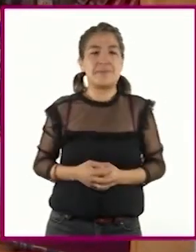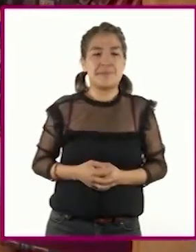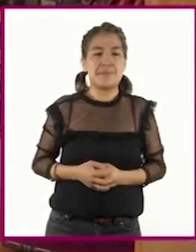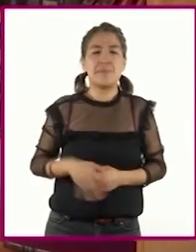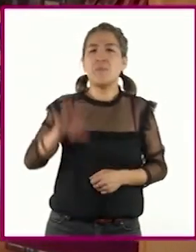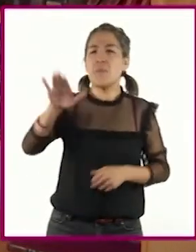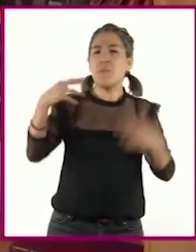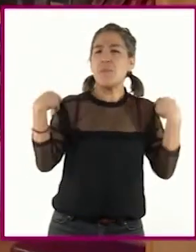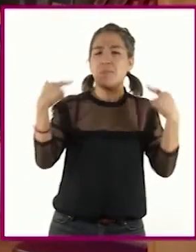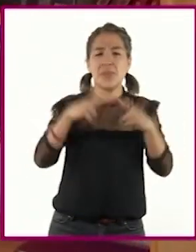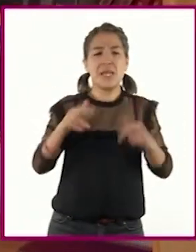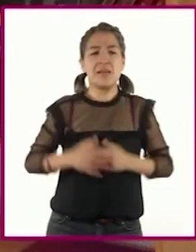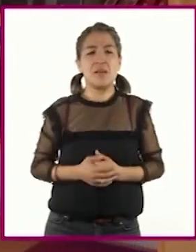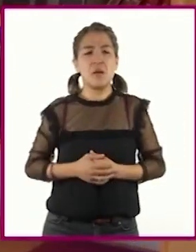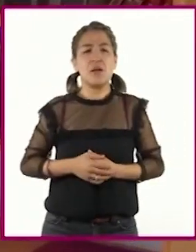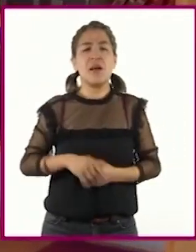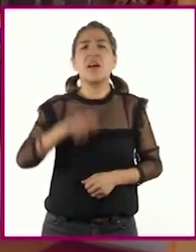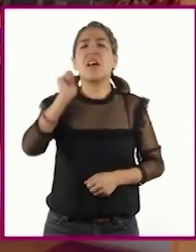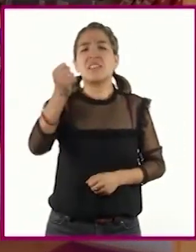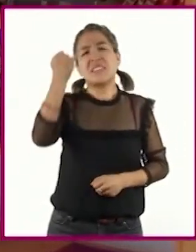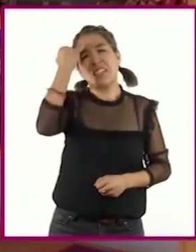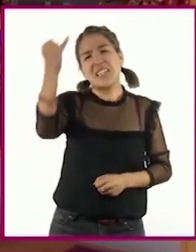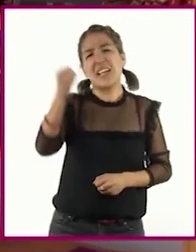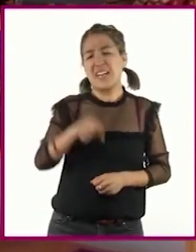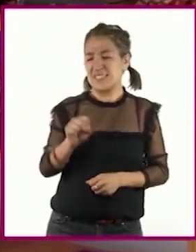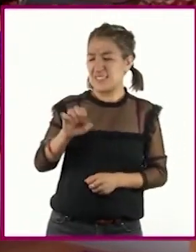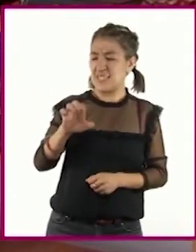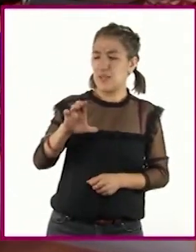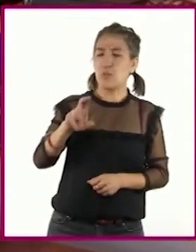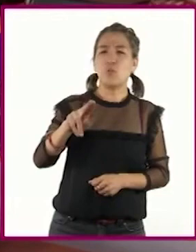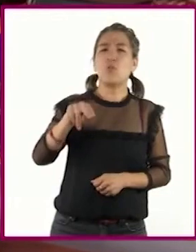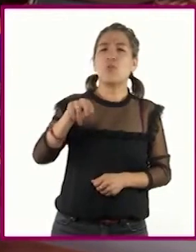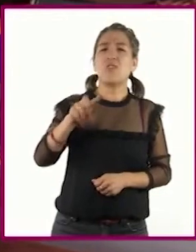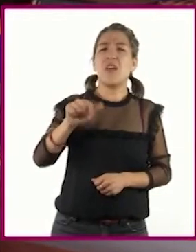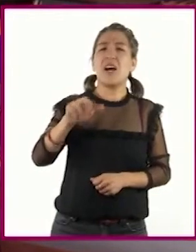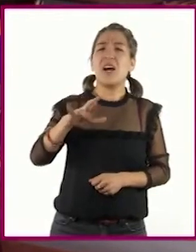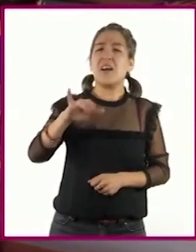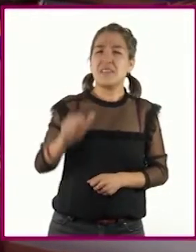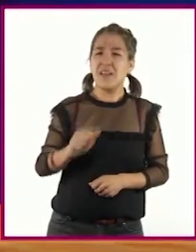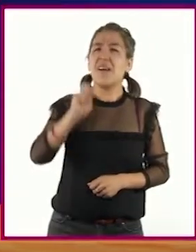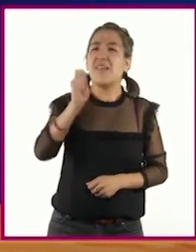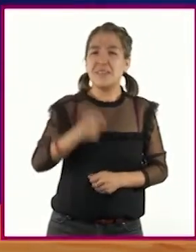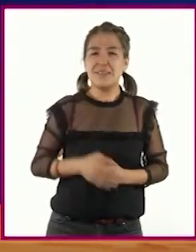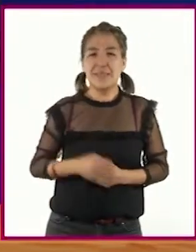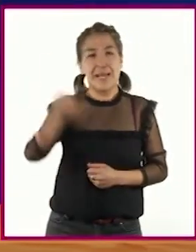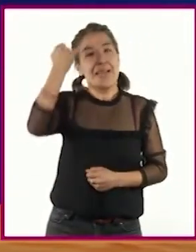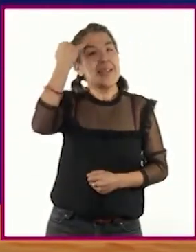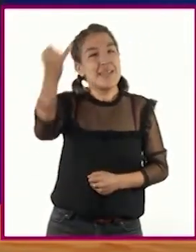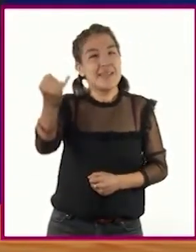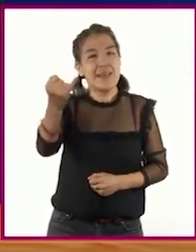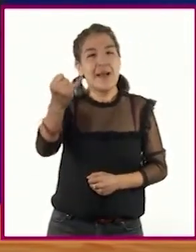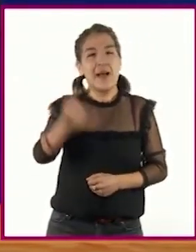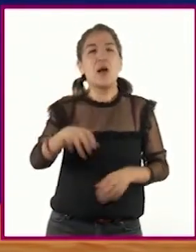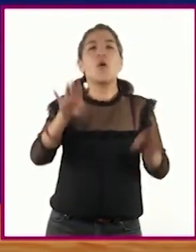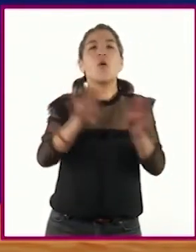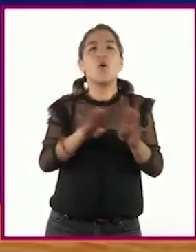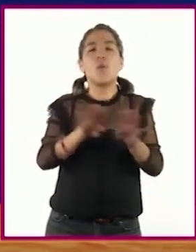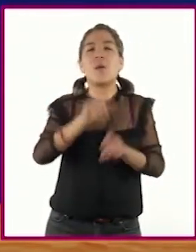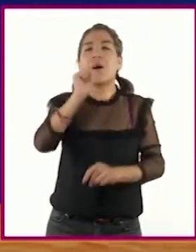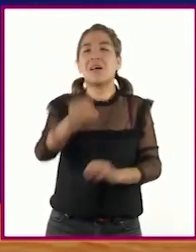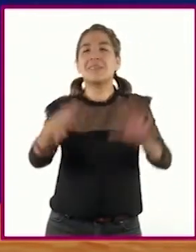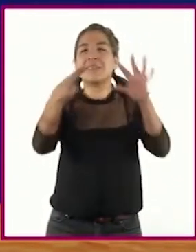Profesora, ¿nos puede decir qué son las ideas secundarias? Las ideas secundarias suelen